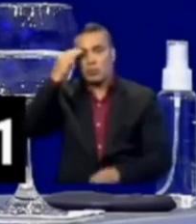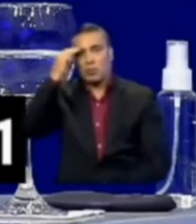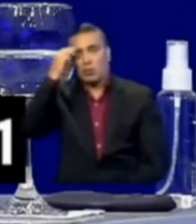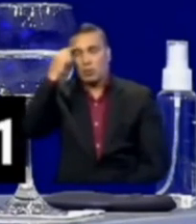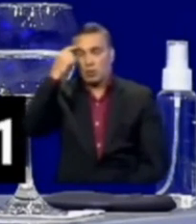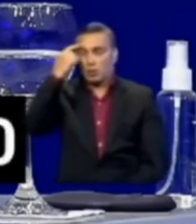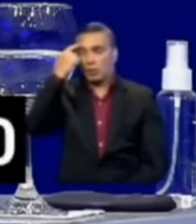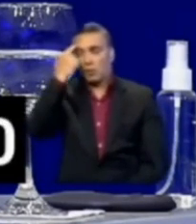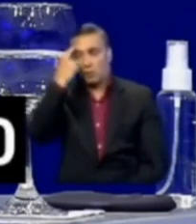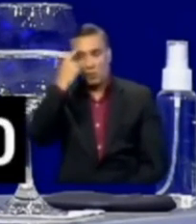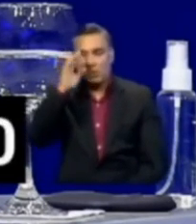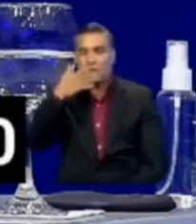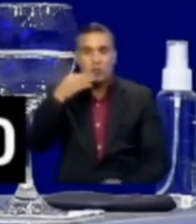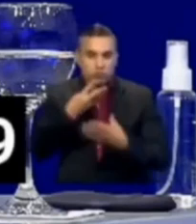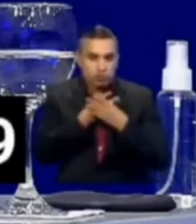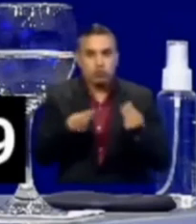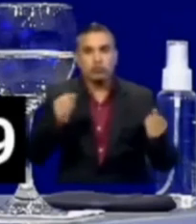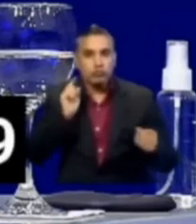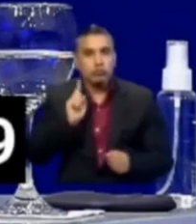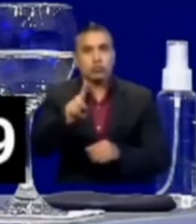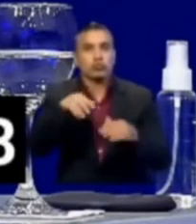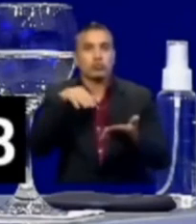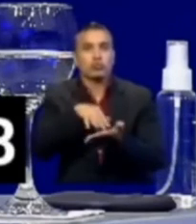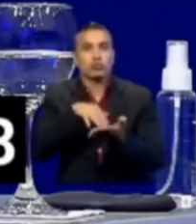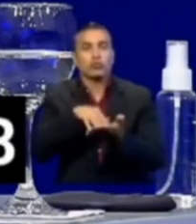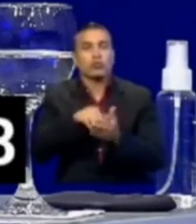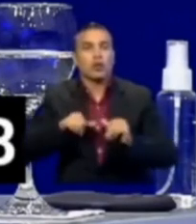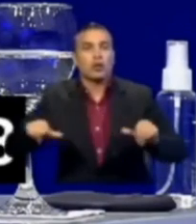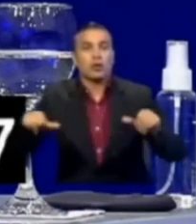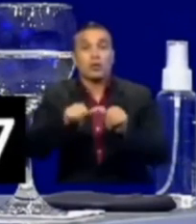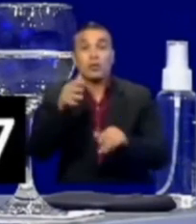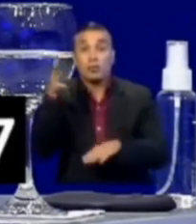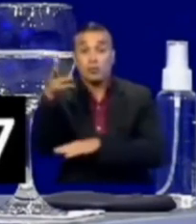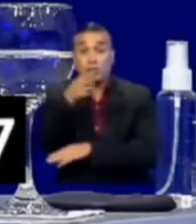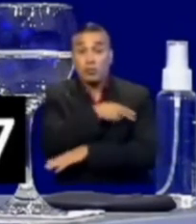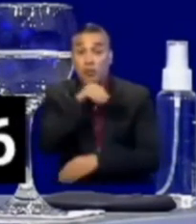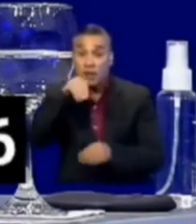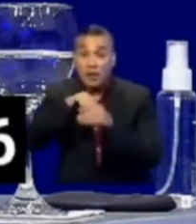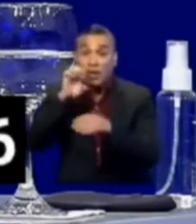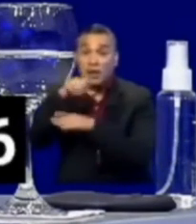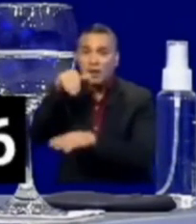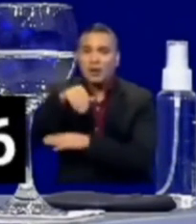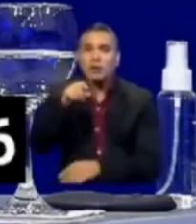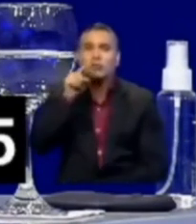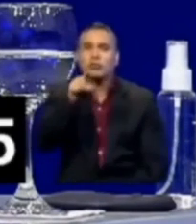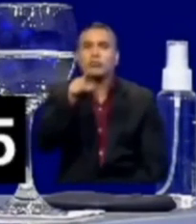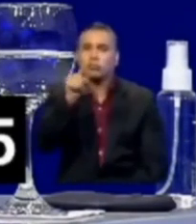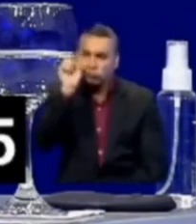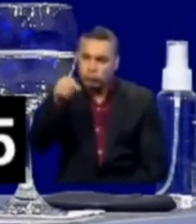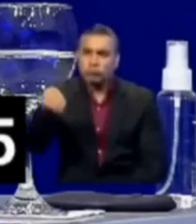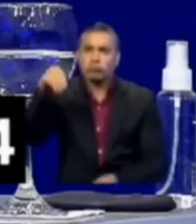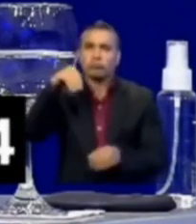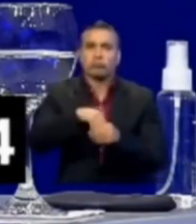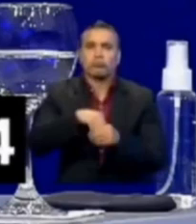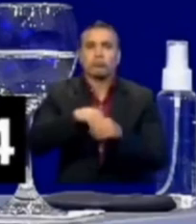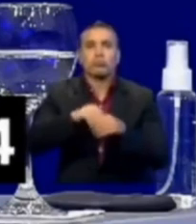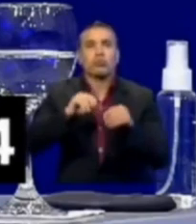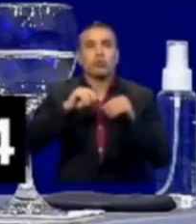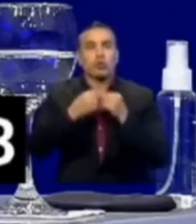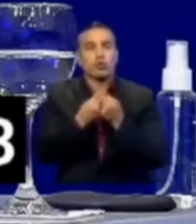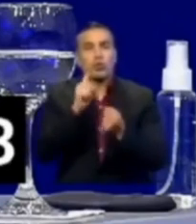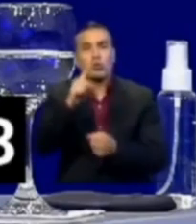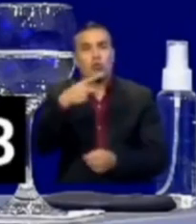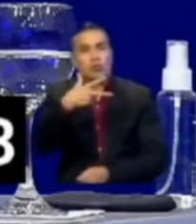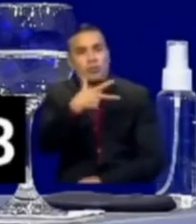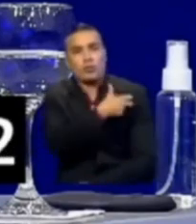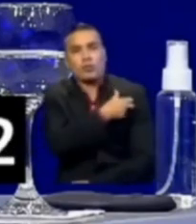están empezando a incurrir. Para eso, que sepan los docentes de mi patria que están ustedes incluidos en la fase 1 de